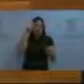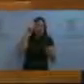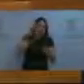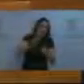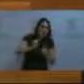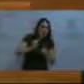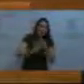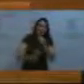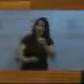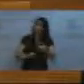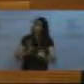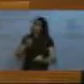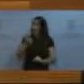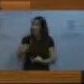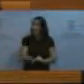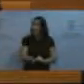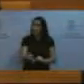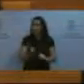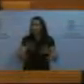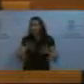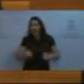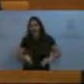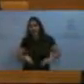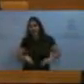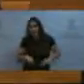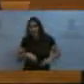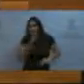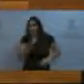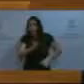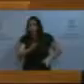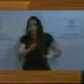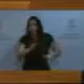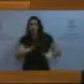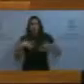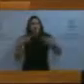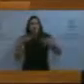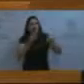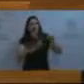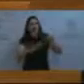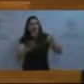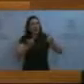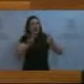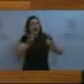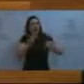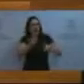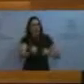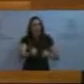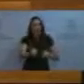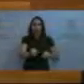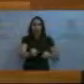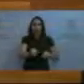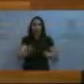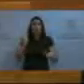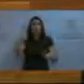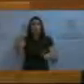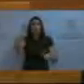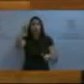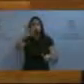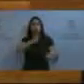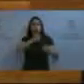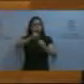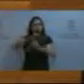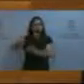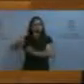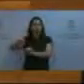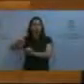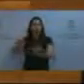A continuación ocurre la aceptación. Súbitamente, de repente, el problema existe. Lo que se ha estado negando durante tanto tiempo no se